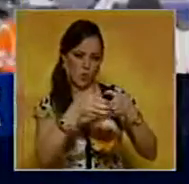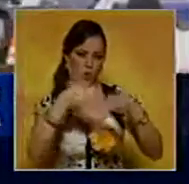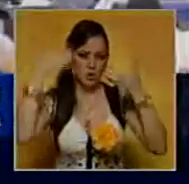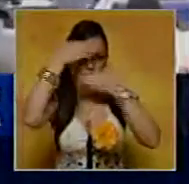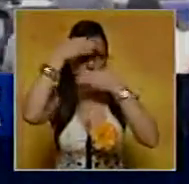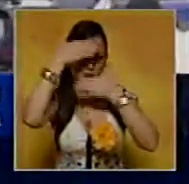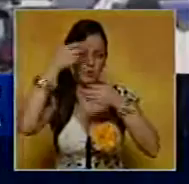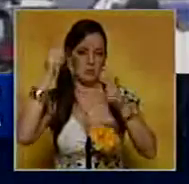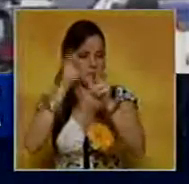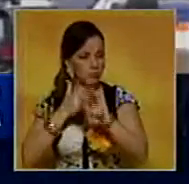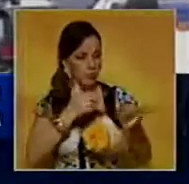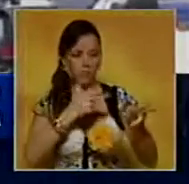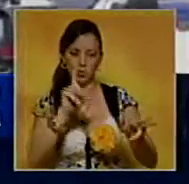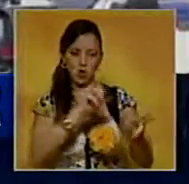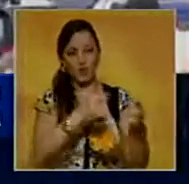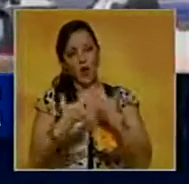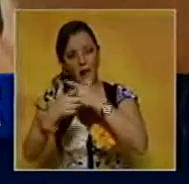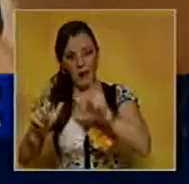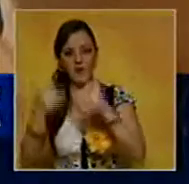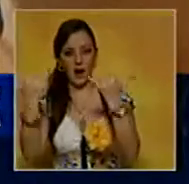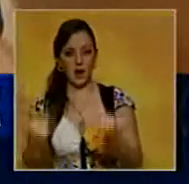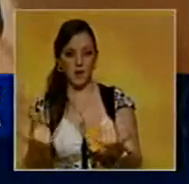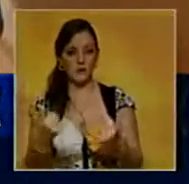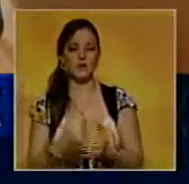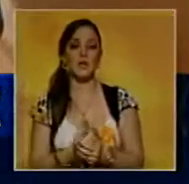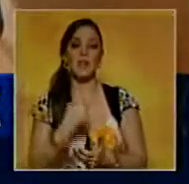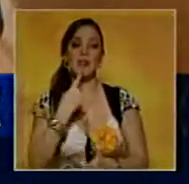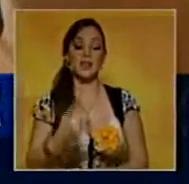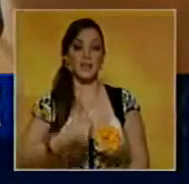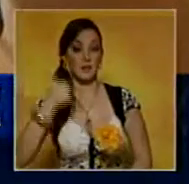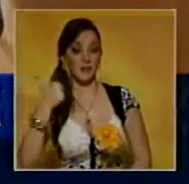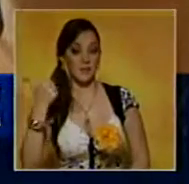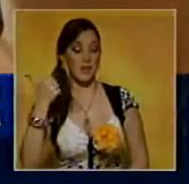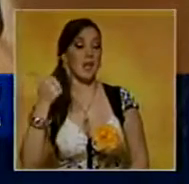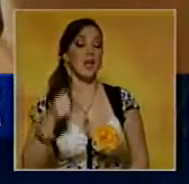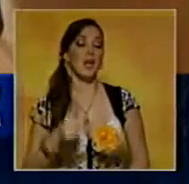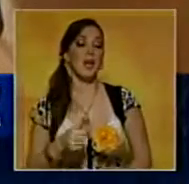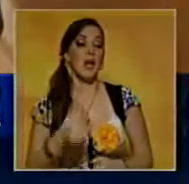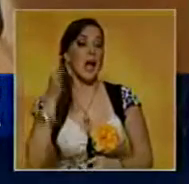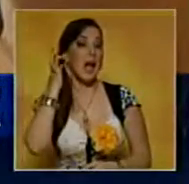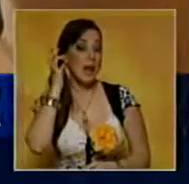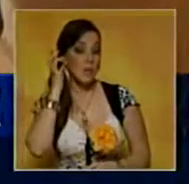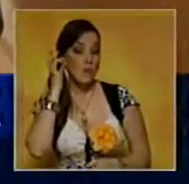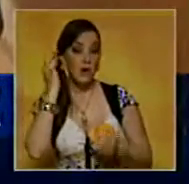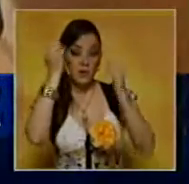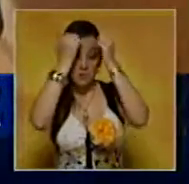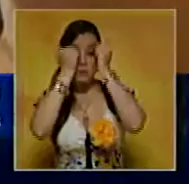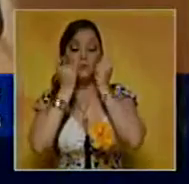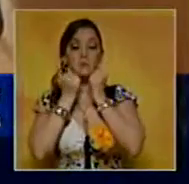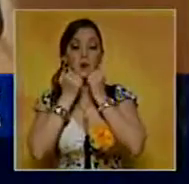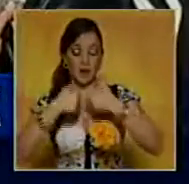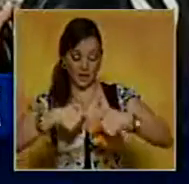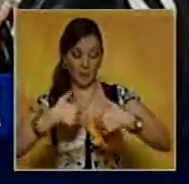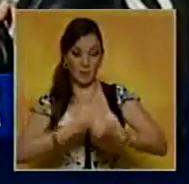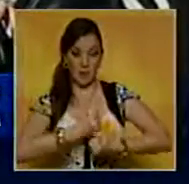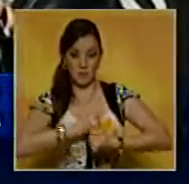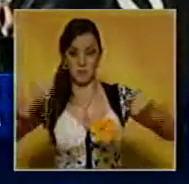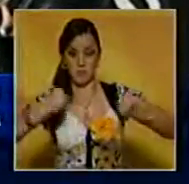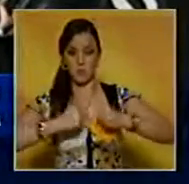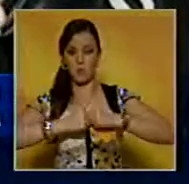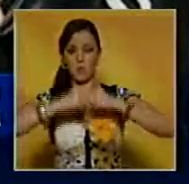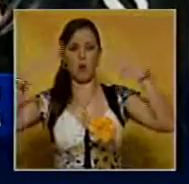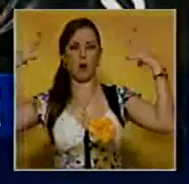por otra parte la policía francesa identificó como aznar lucien a la terrorista que se inmoló en el operativo realizado